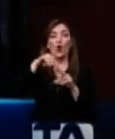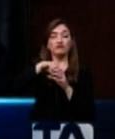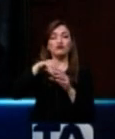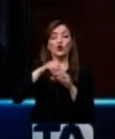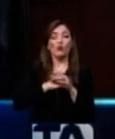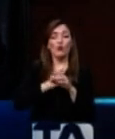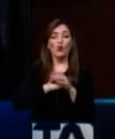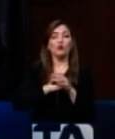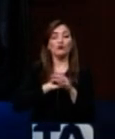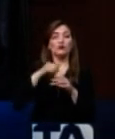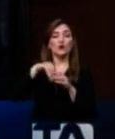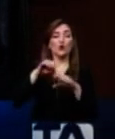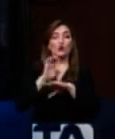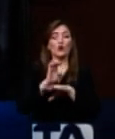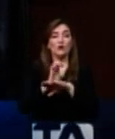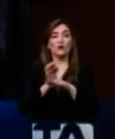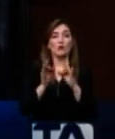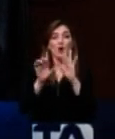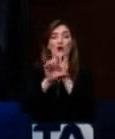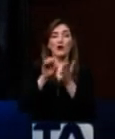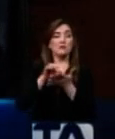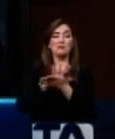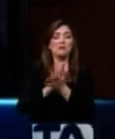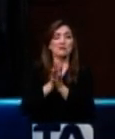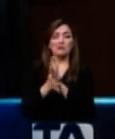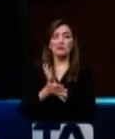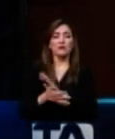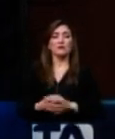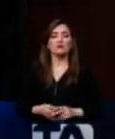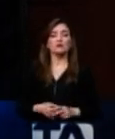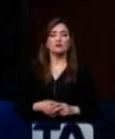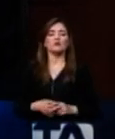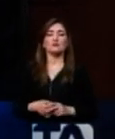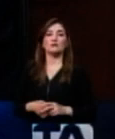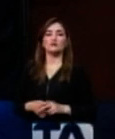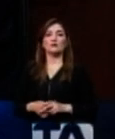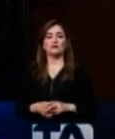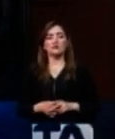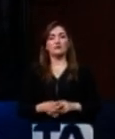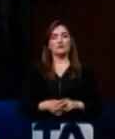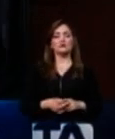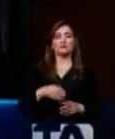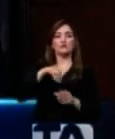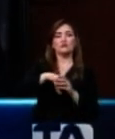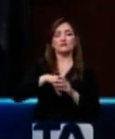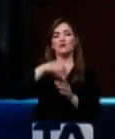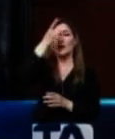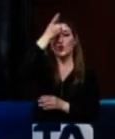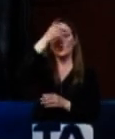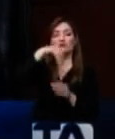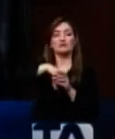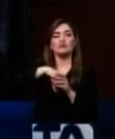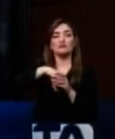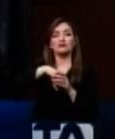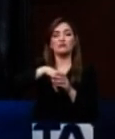mecanismo no previsto en la ley mecanismo por el cual la deuda interna no